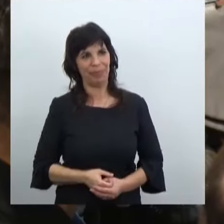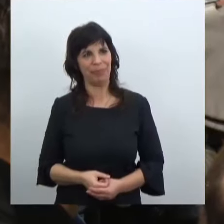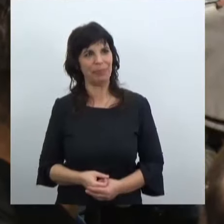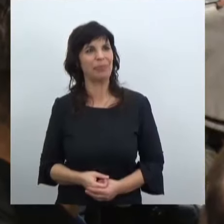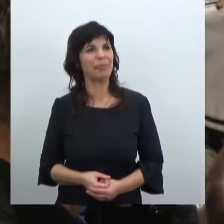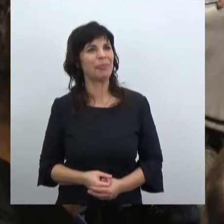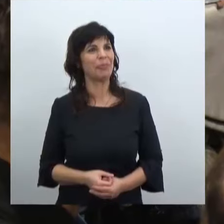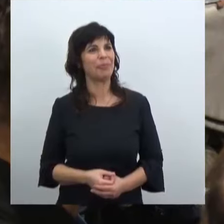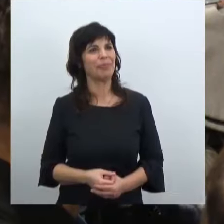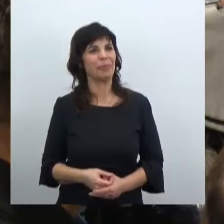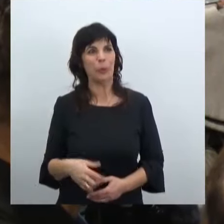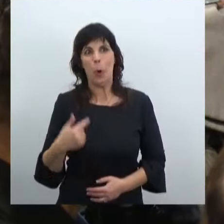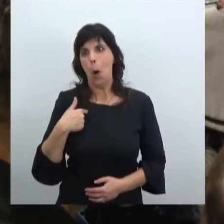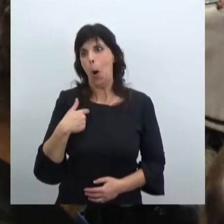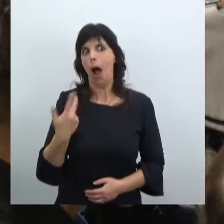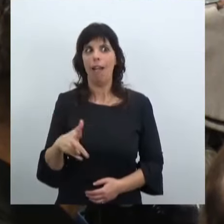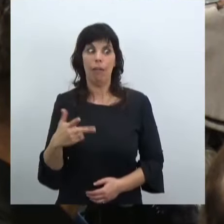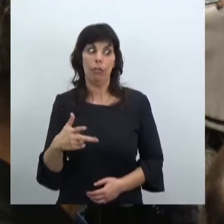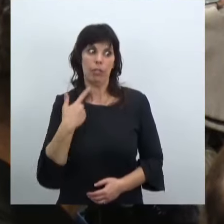Hoy me salen como churro,